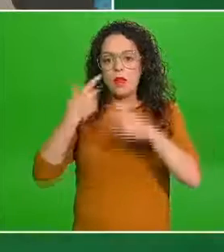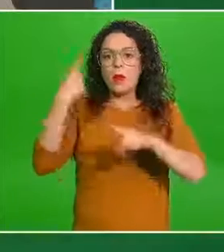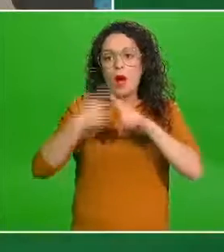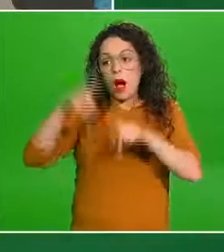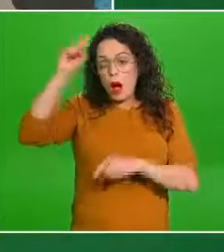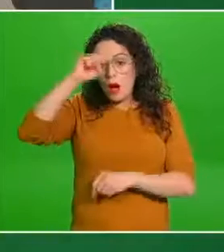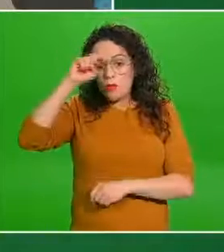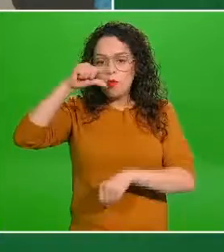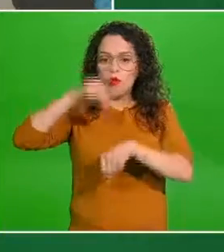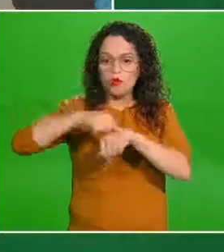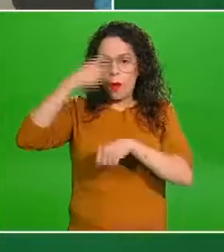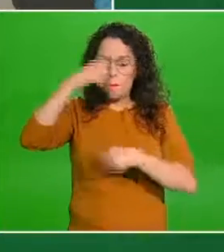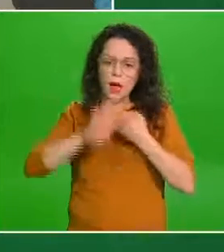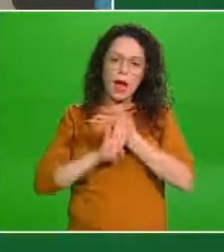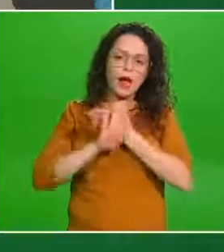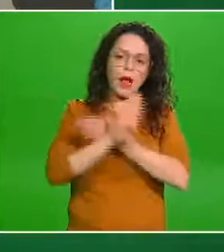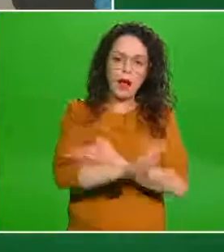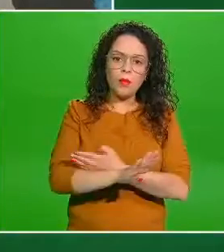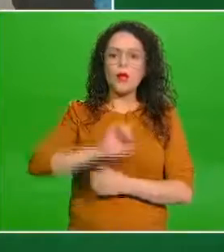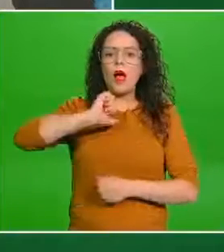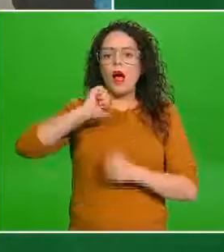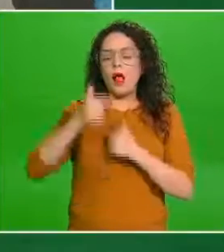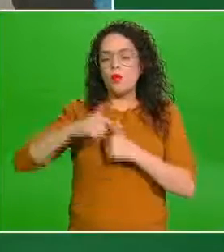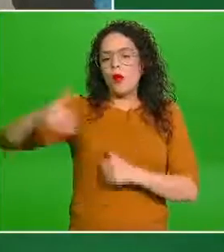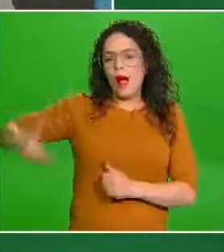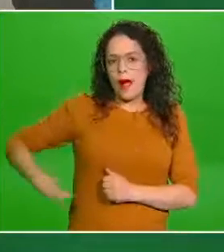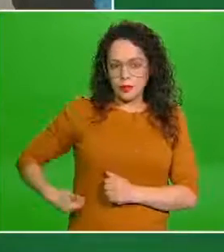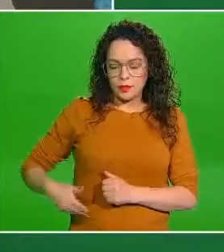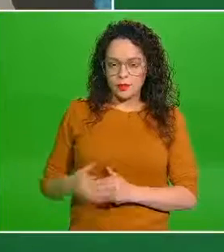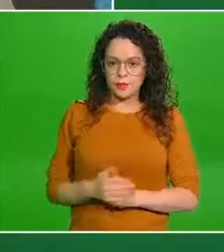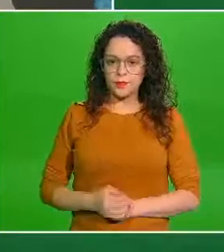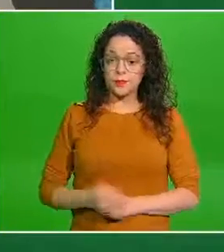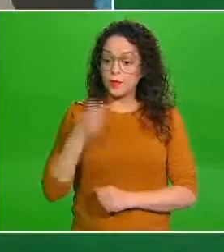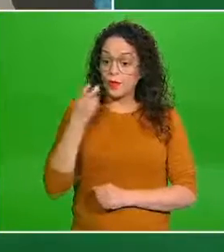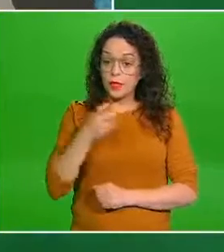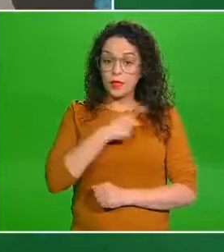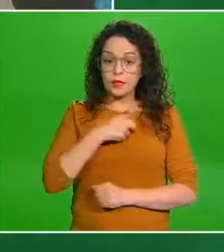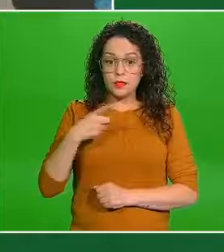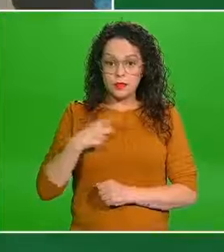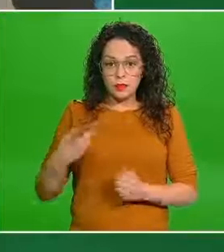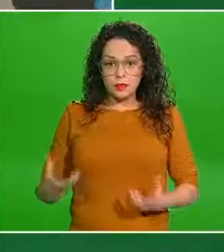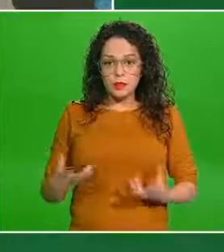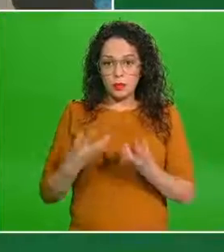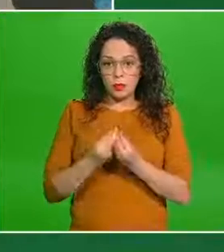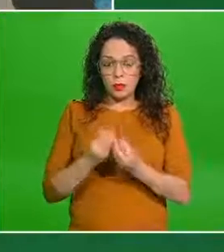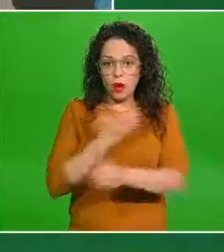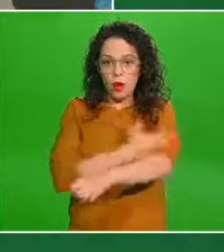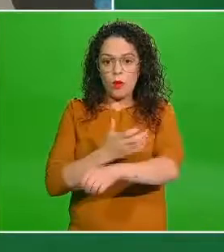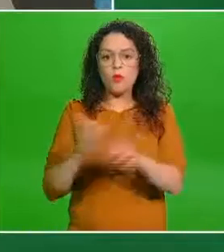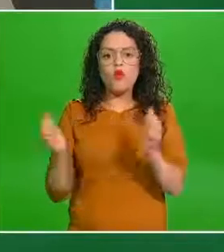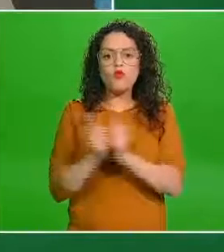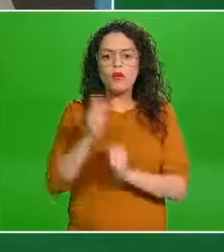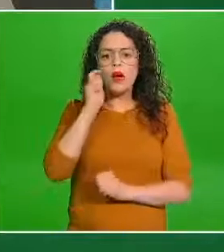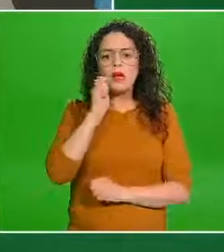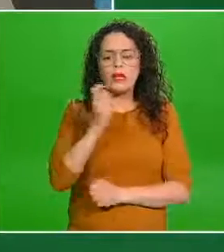evitar lesiones. Estas recomendaciones deben de complementarse con un descanso